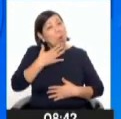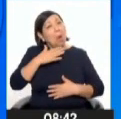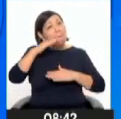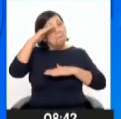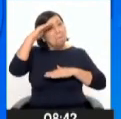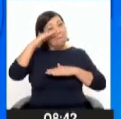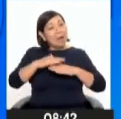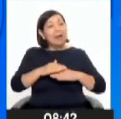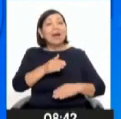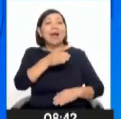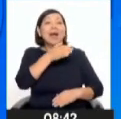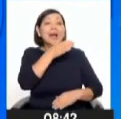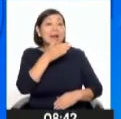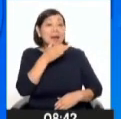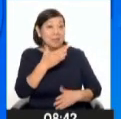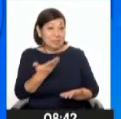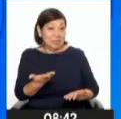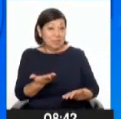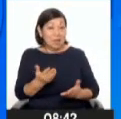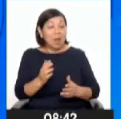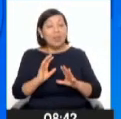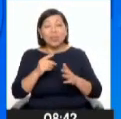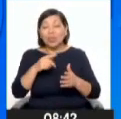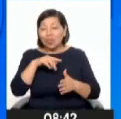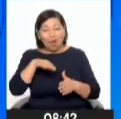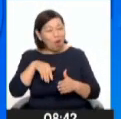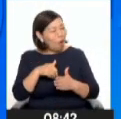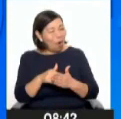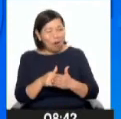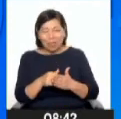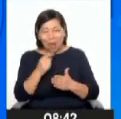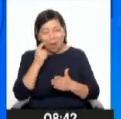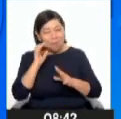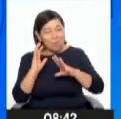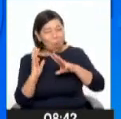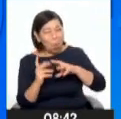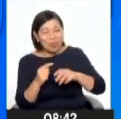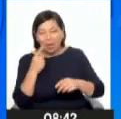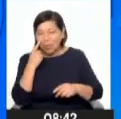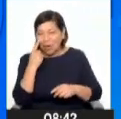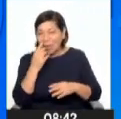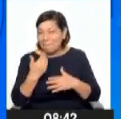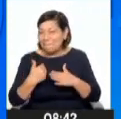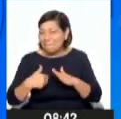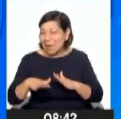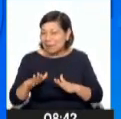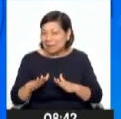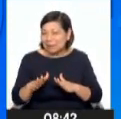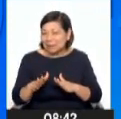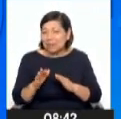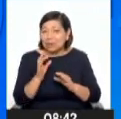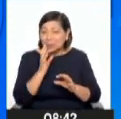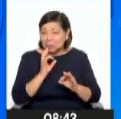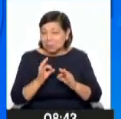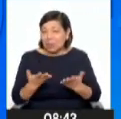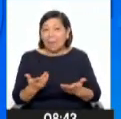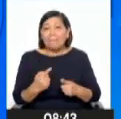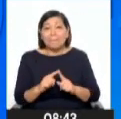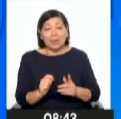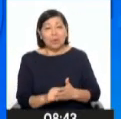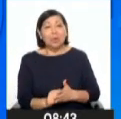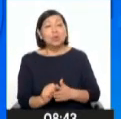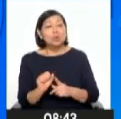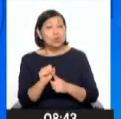Entonces la cerveza, aparte de ser una bebida mundial, la más tomada a nivel mundial realmente, es una bebida nutritiva, es una